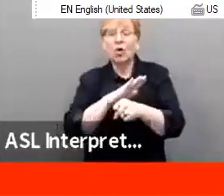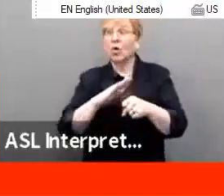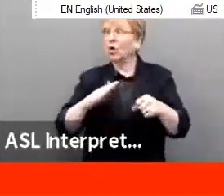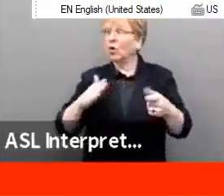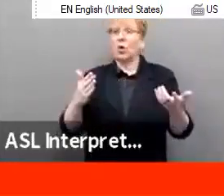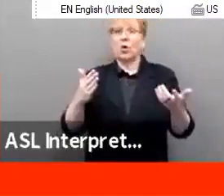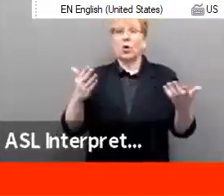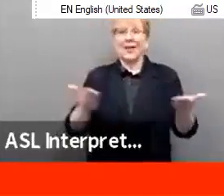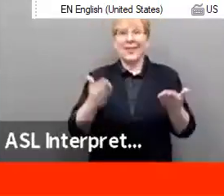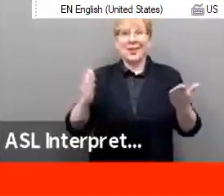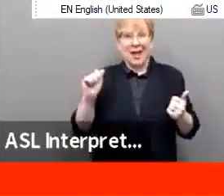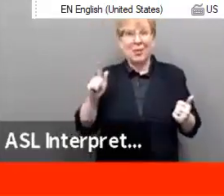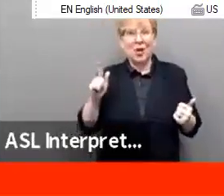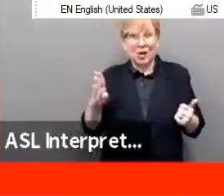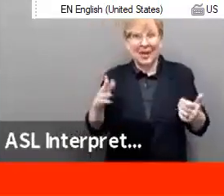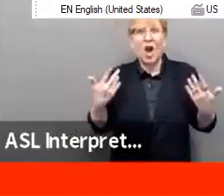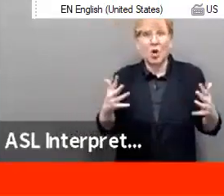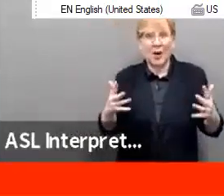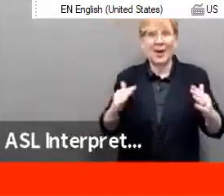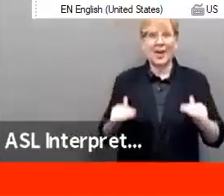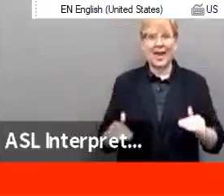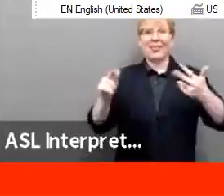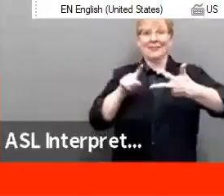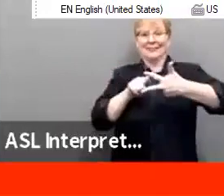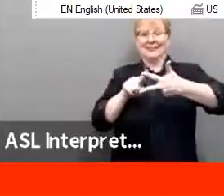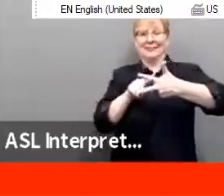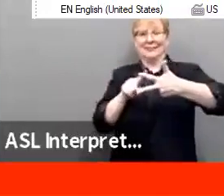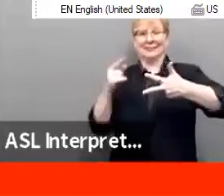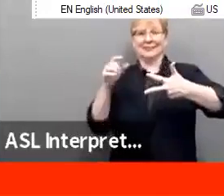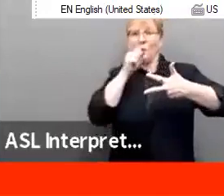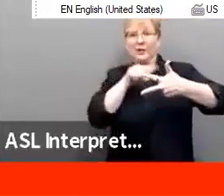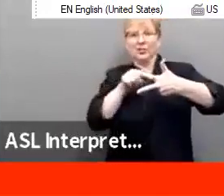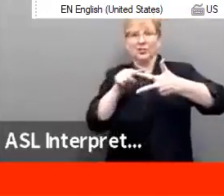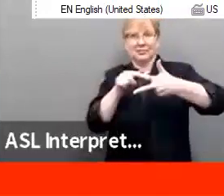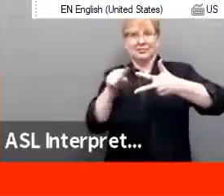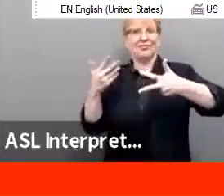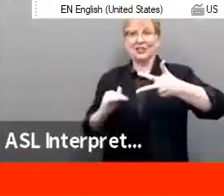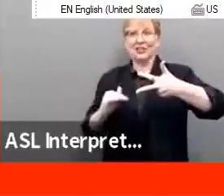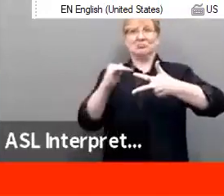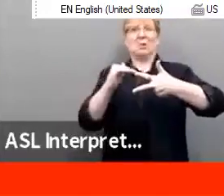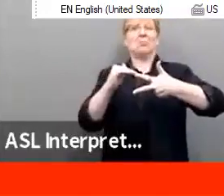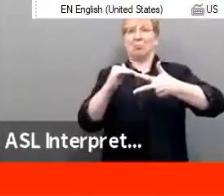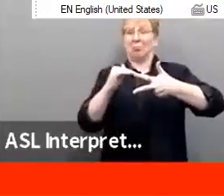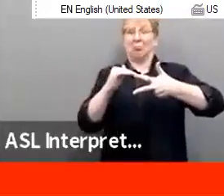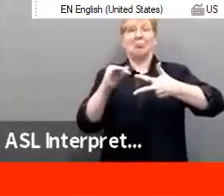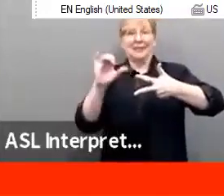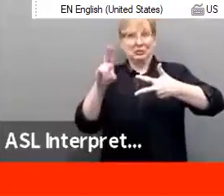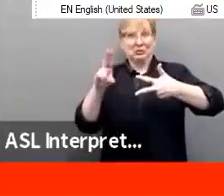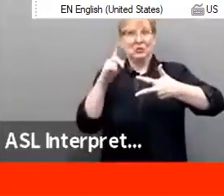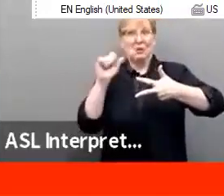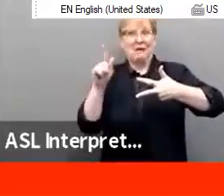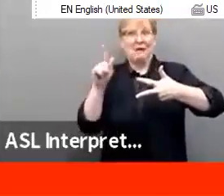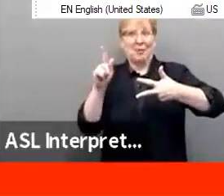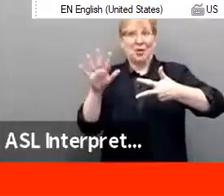algún otro tipo de emergencia médica, no vas a poder recibir atención. Esto nos